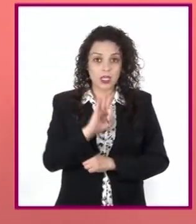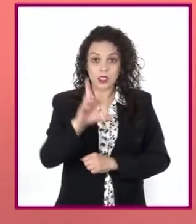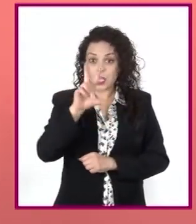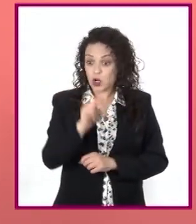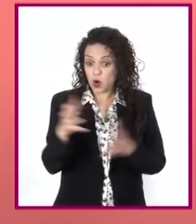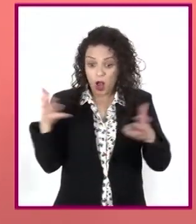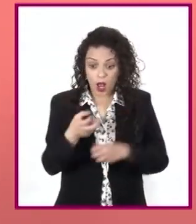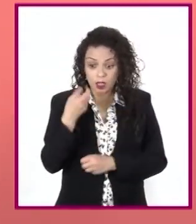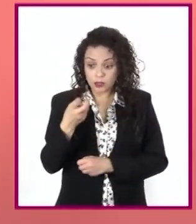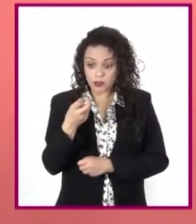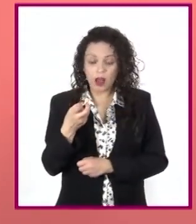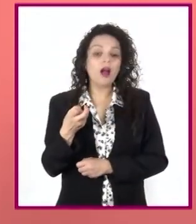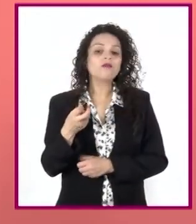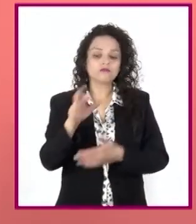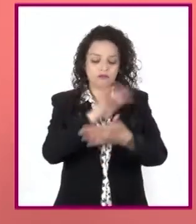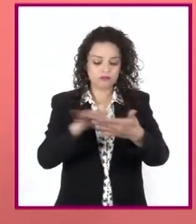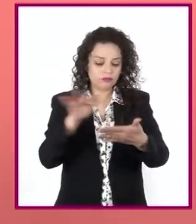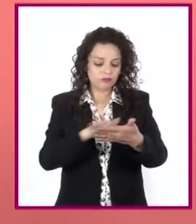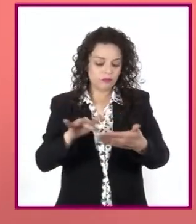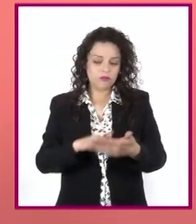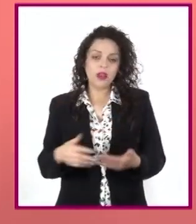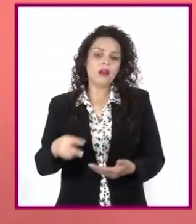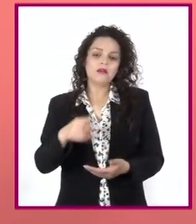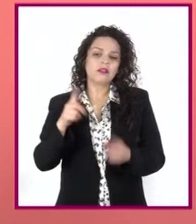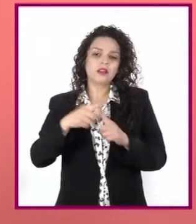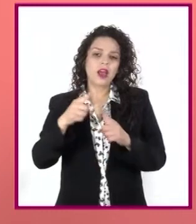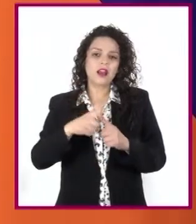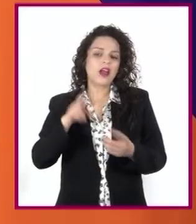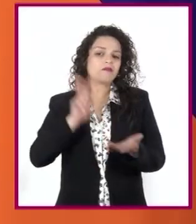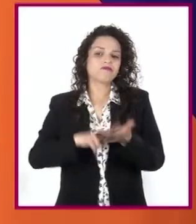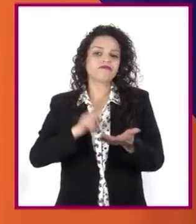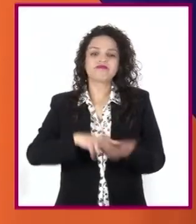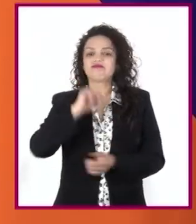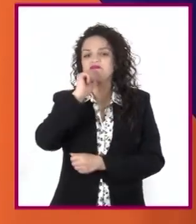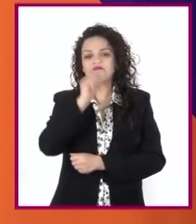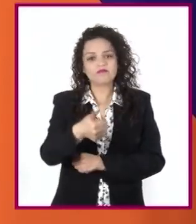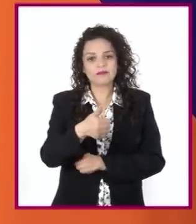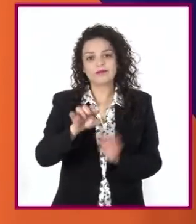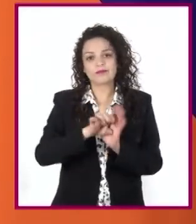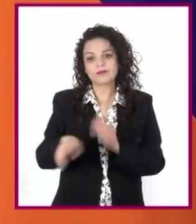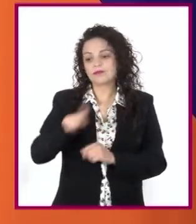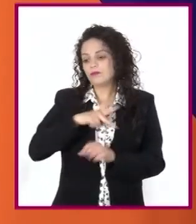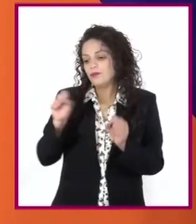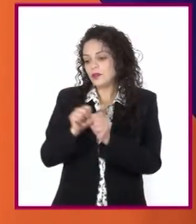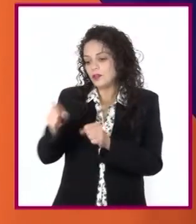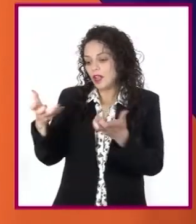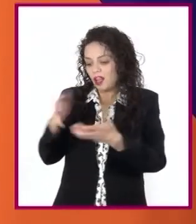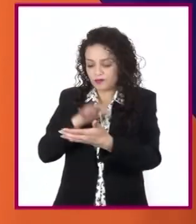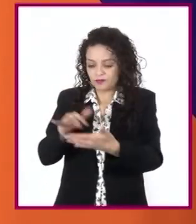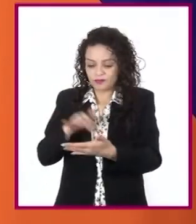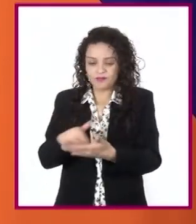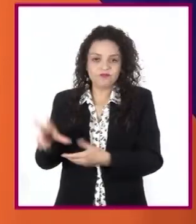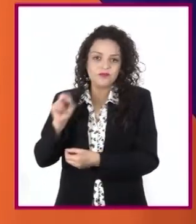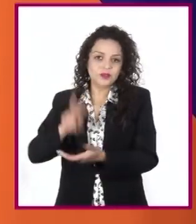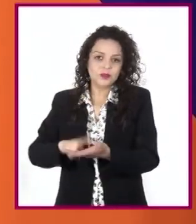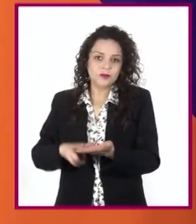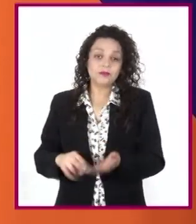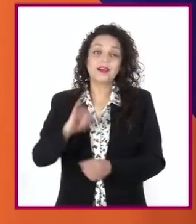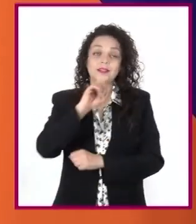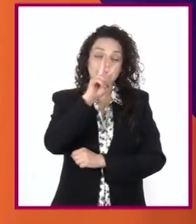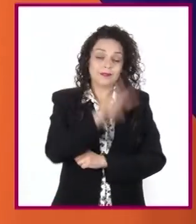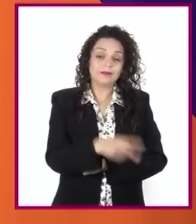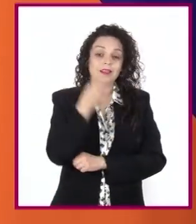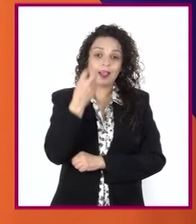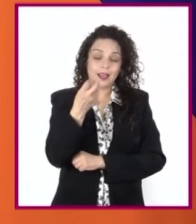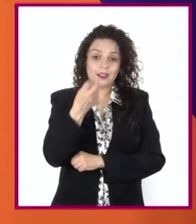texto, como le pasó a la monografía que redactó mi sobrino. Así es. Por eso es muy importante los que